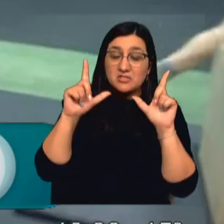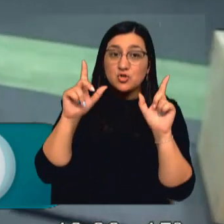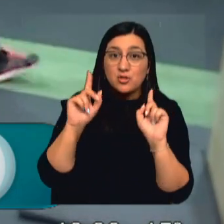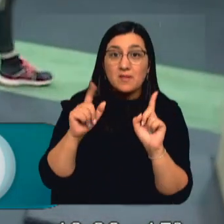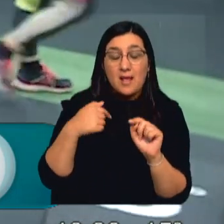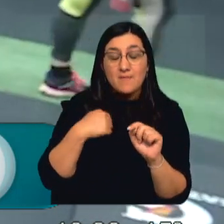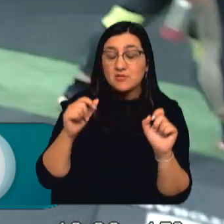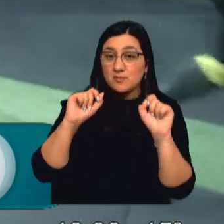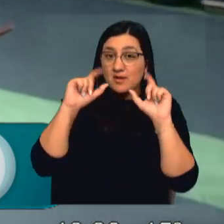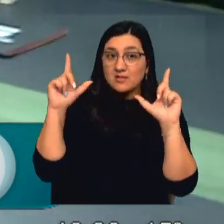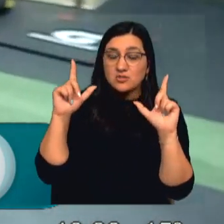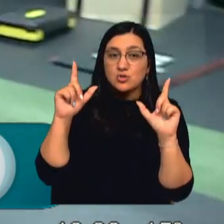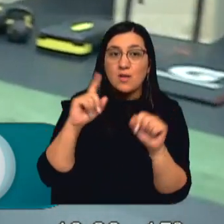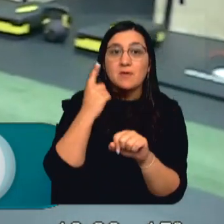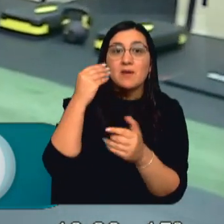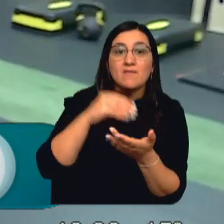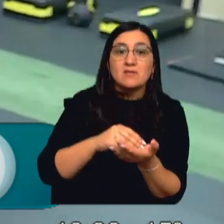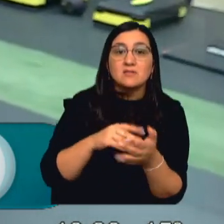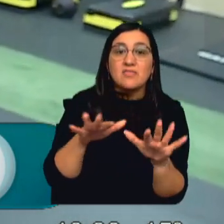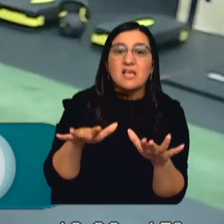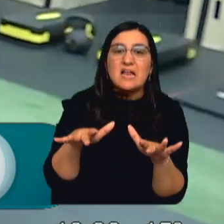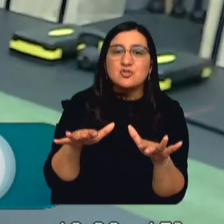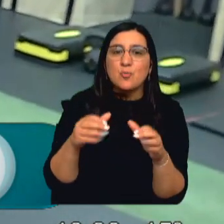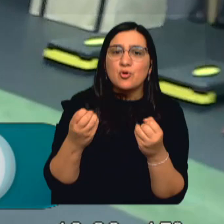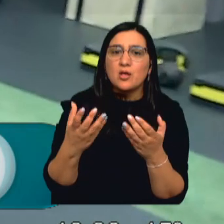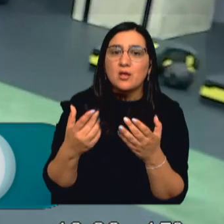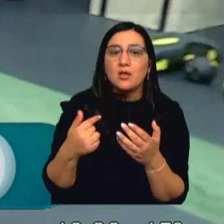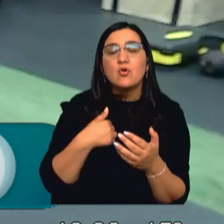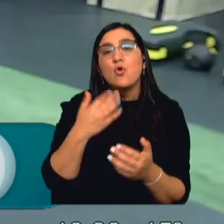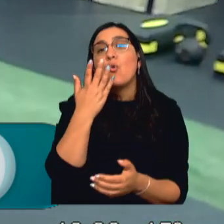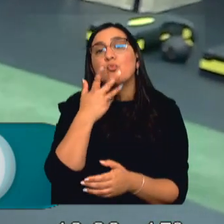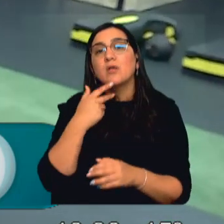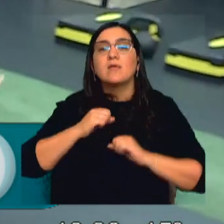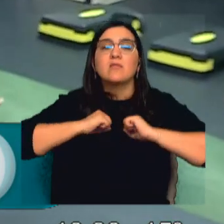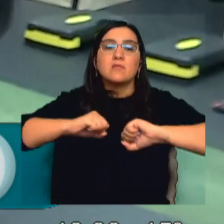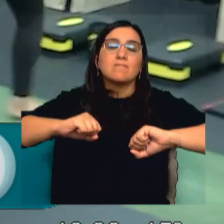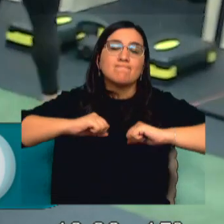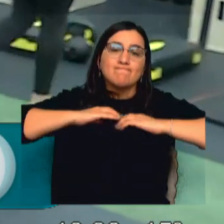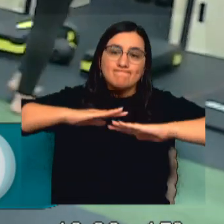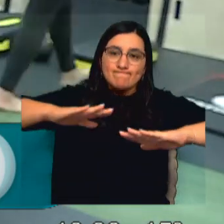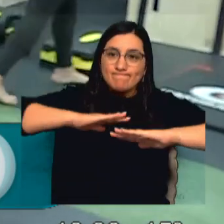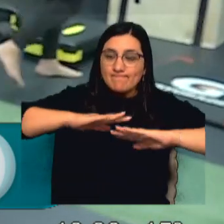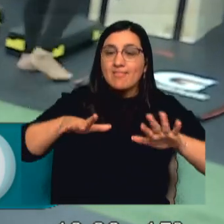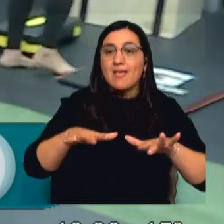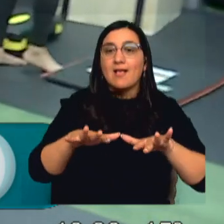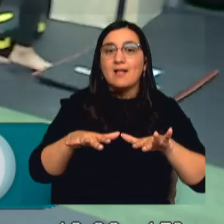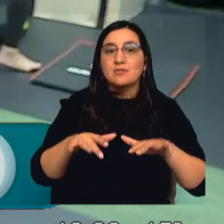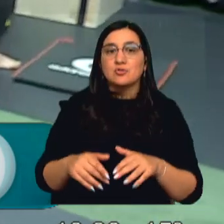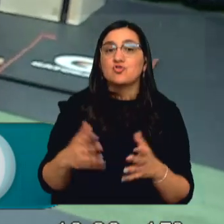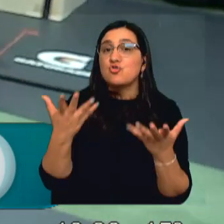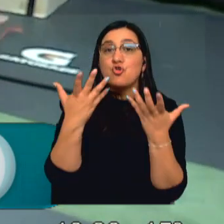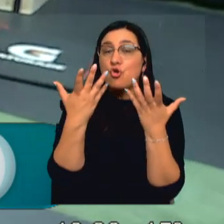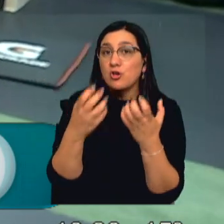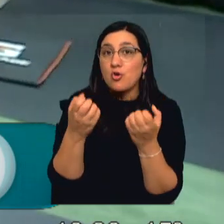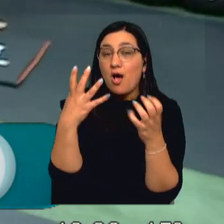me llamó a mí la atención la primera vez. Que están descalzos. Ah, nos gusta entrenar descalzos, sí. Tiene un montón de beneficios que no quiero aburrir a la